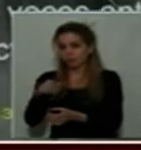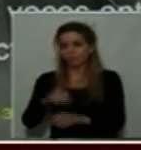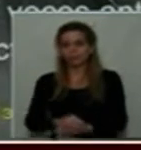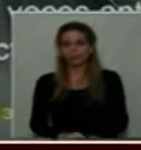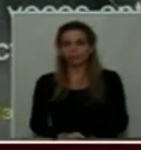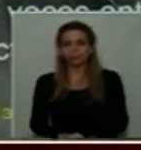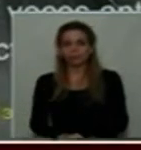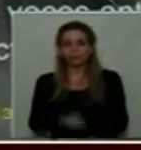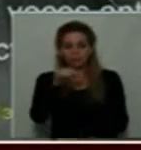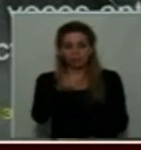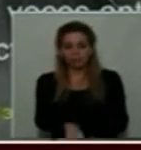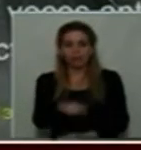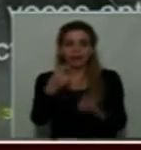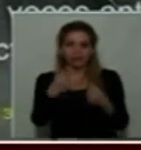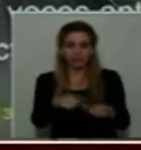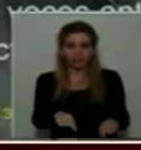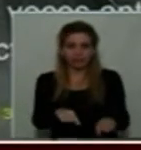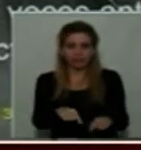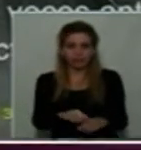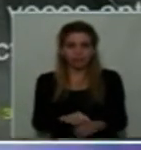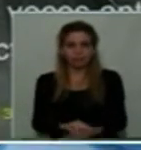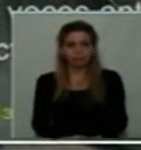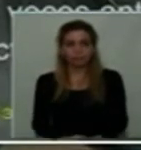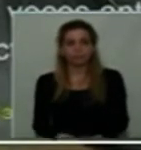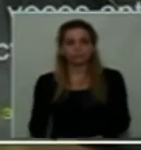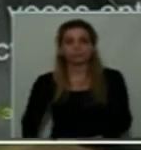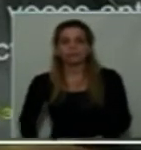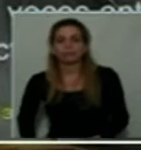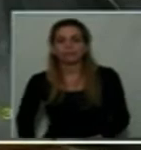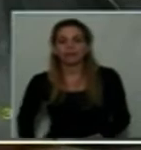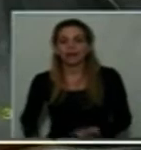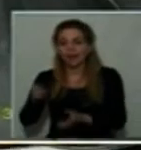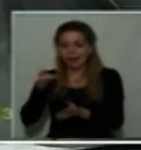De acero gigante que tiene que tener, no tenía agua. ¿Agua o sea, para qué? Para